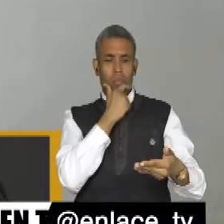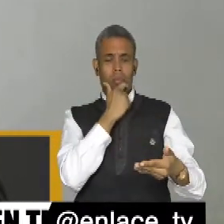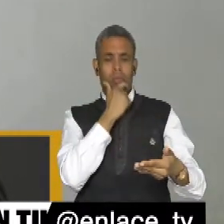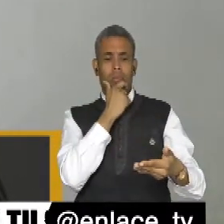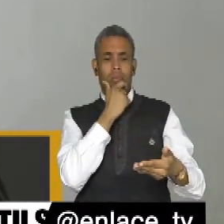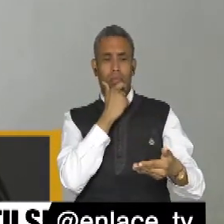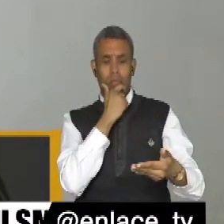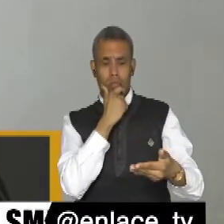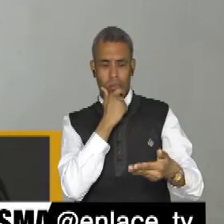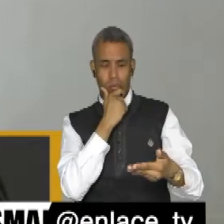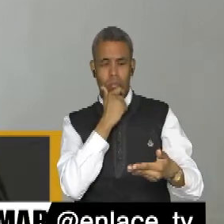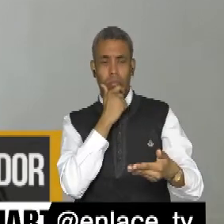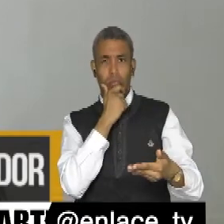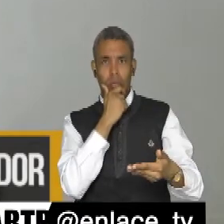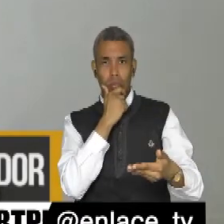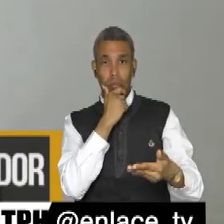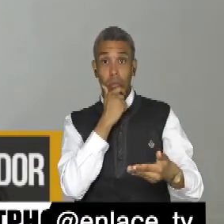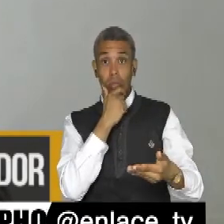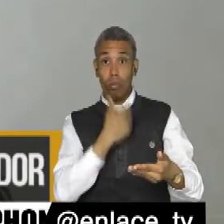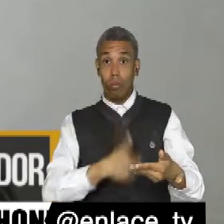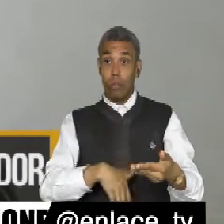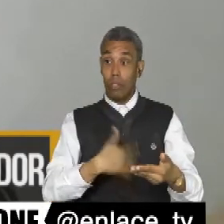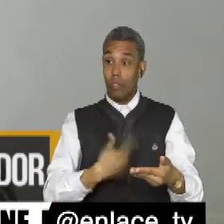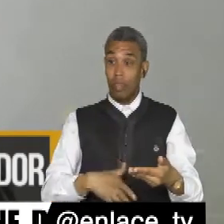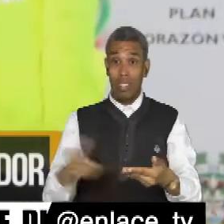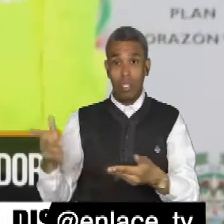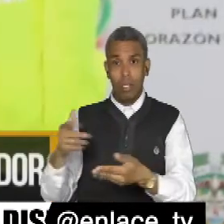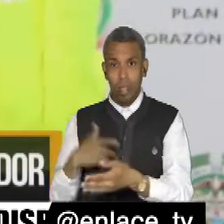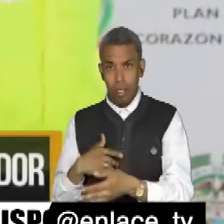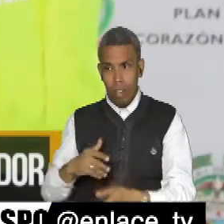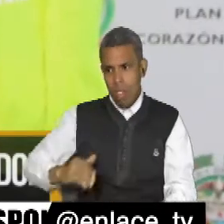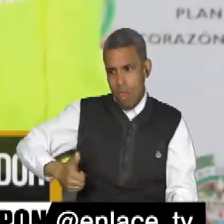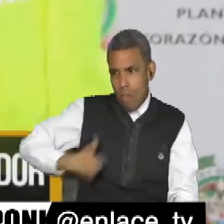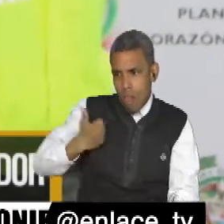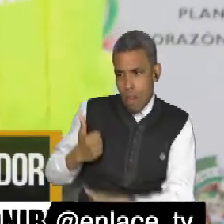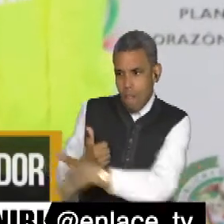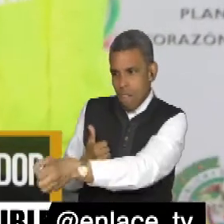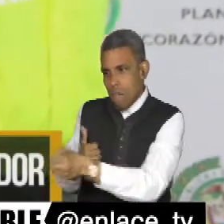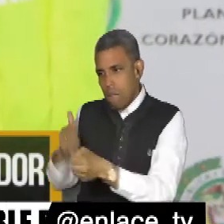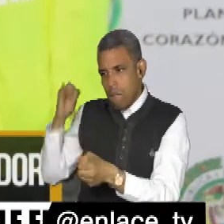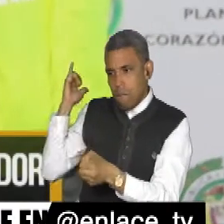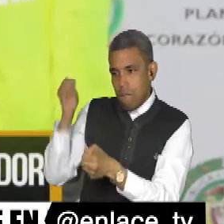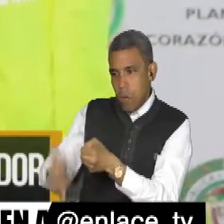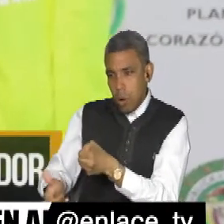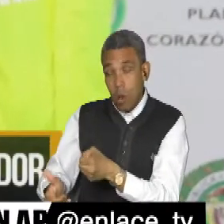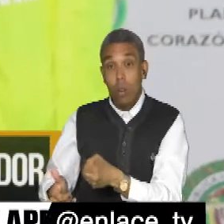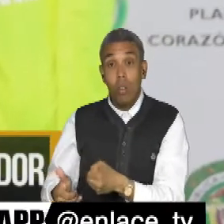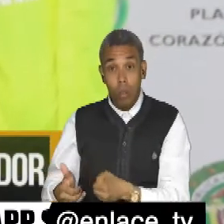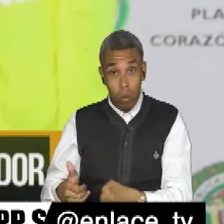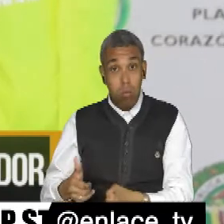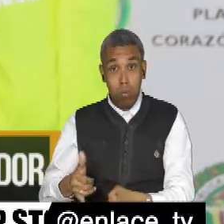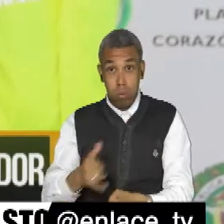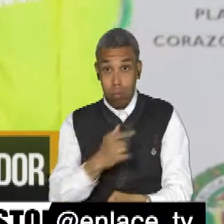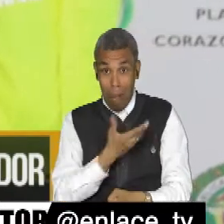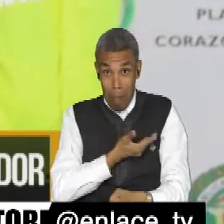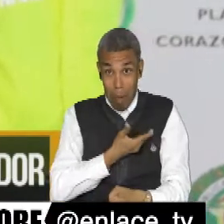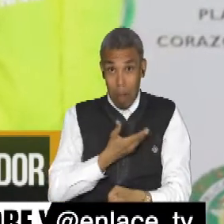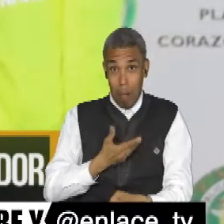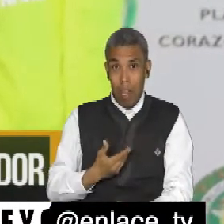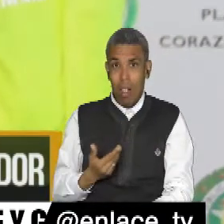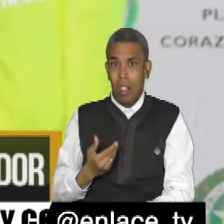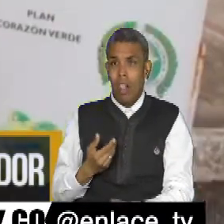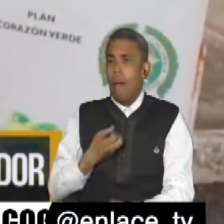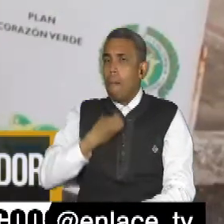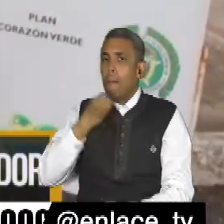De igual manera, pues la señora denunció ante las autoridades, ante la Policía Nacional, y gracias a este trabajo pues se logra